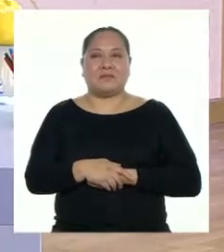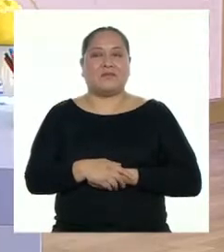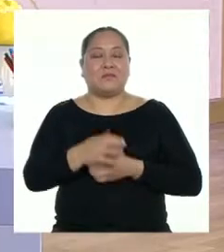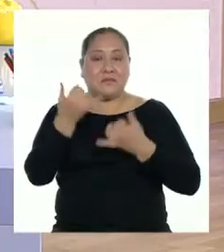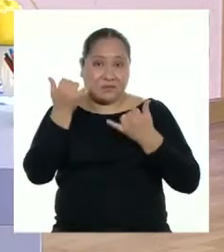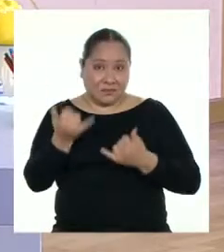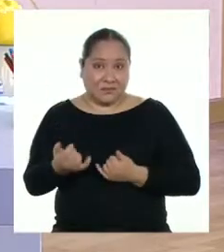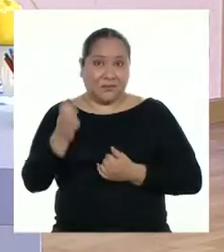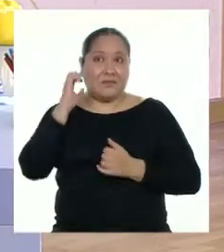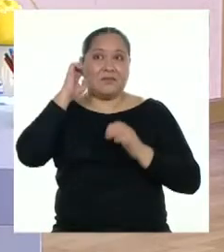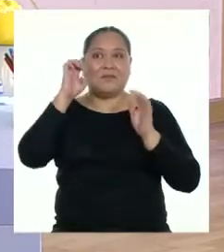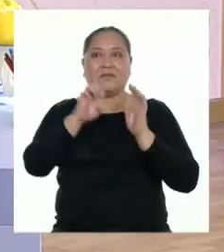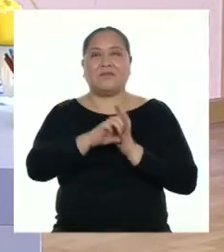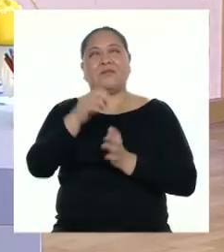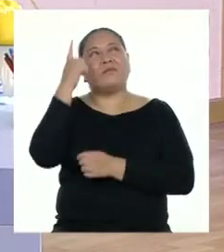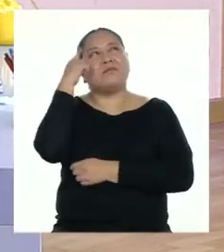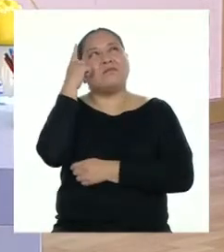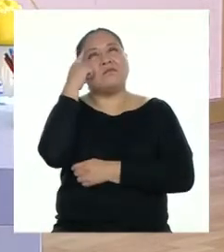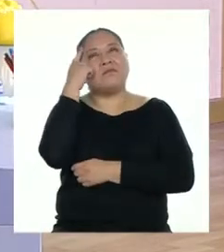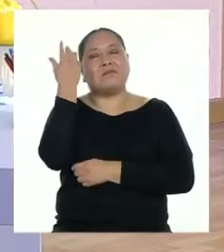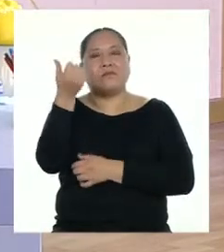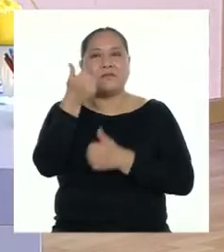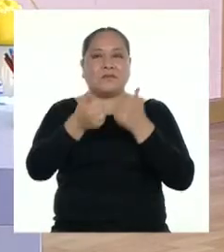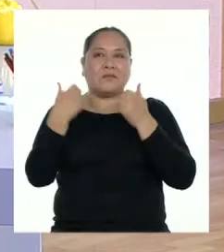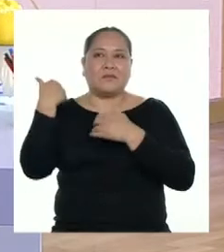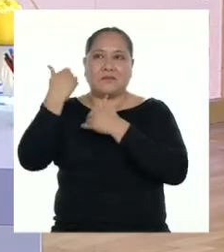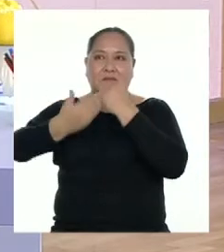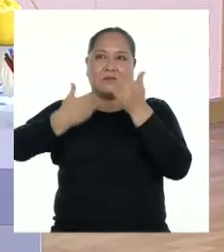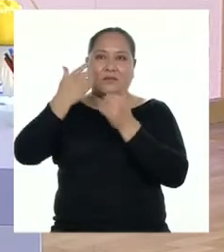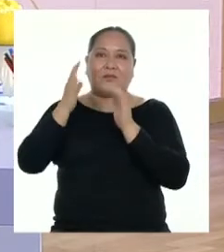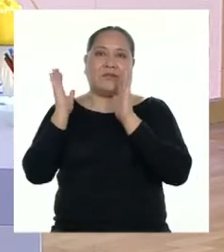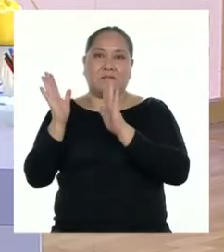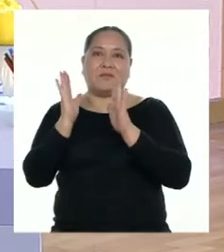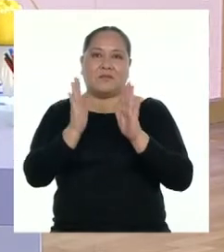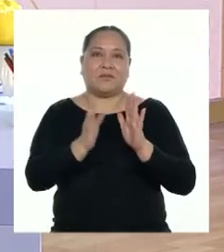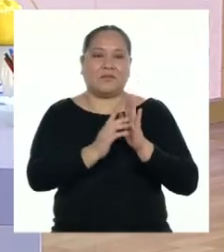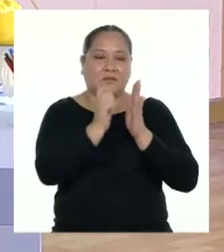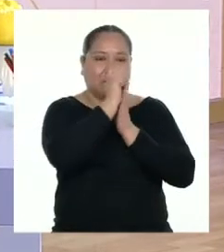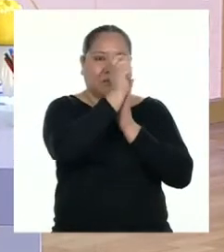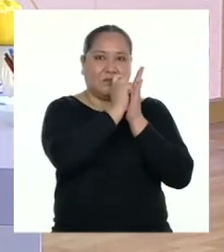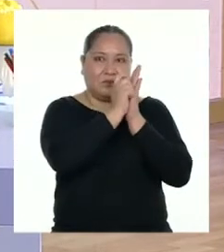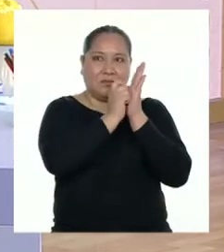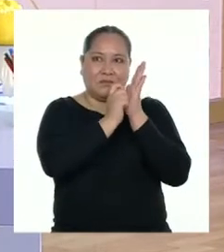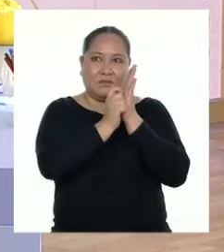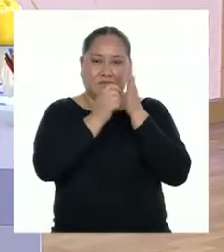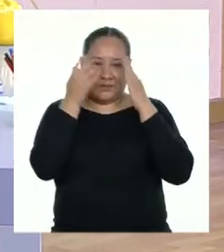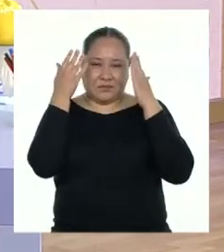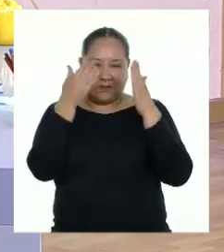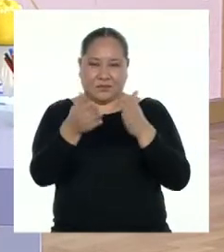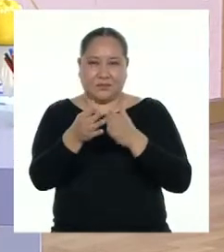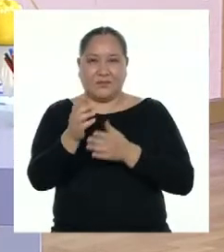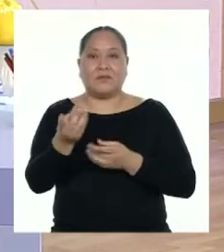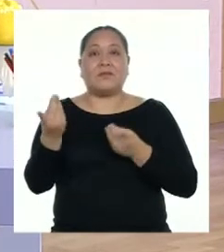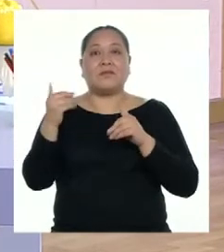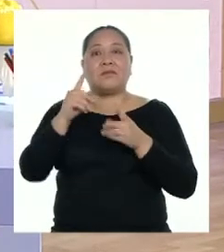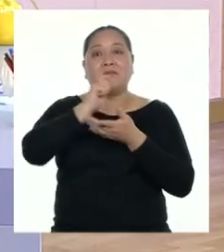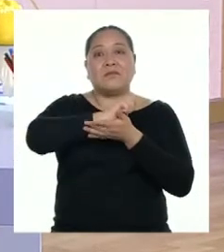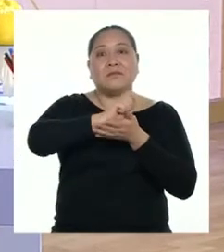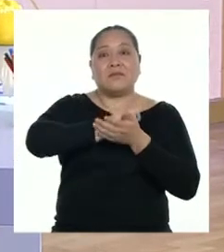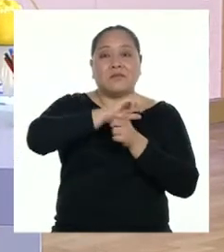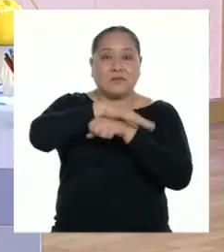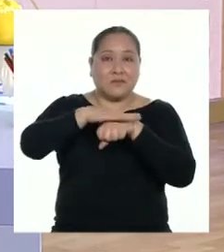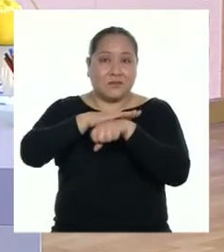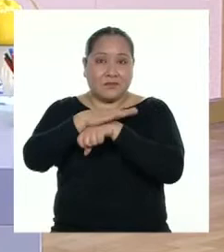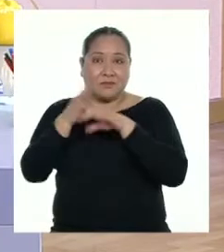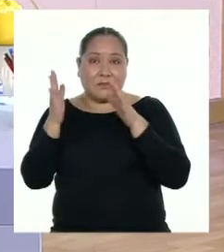Hoy, por ejemplo, vamos a pensar en el proceso que seguimos para elaborar nuestros textos, precisamente al escribir nuestro plan de